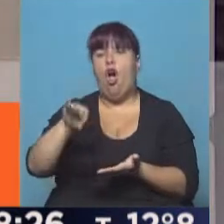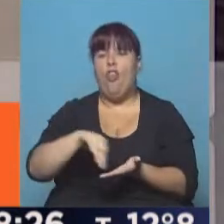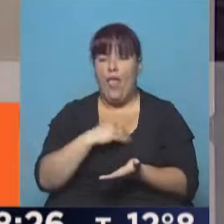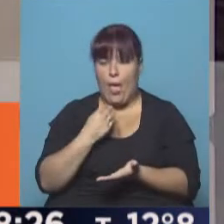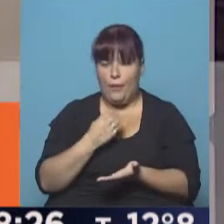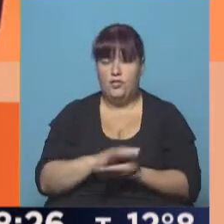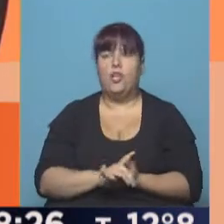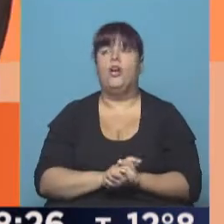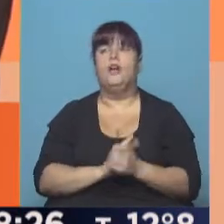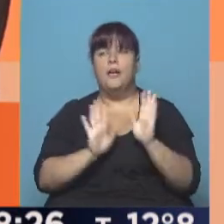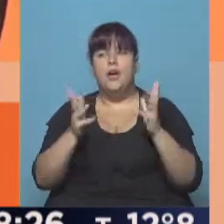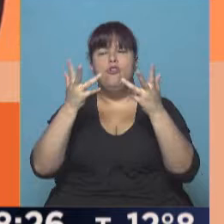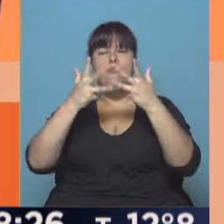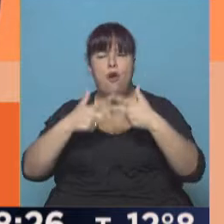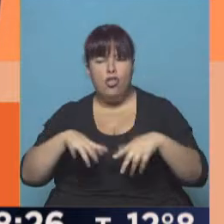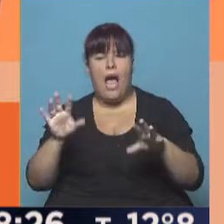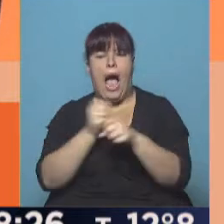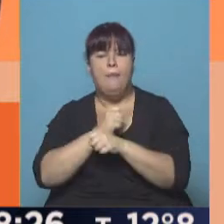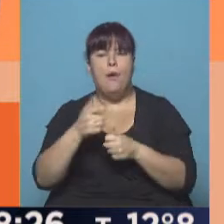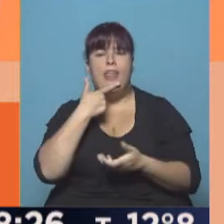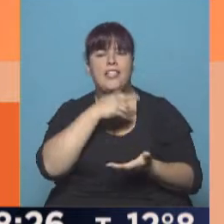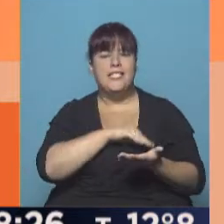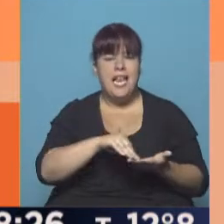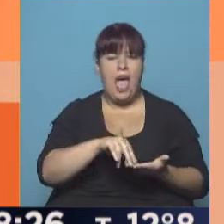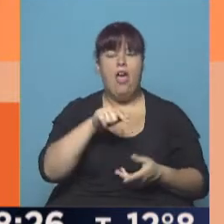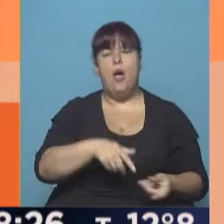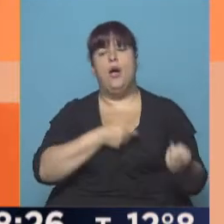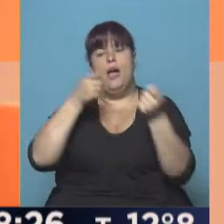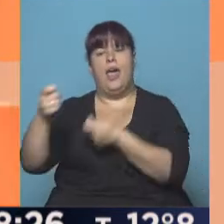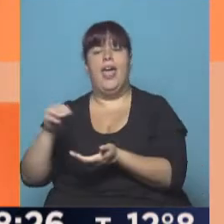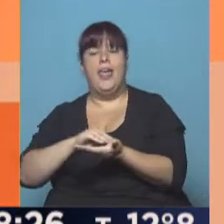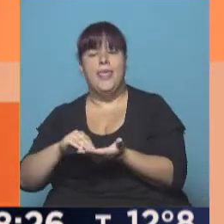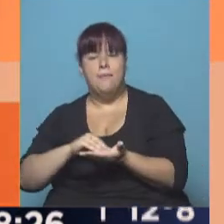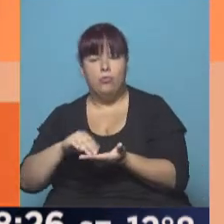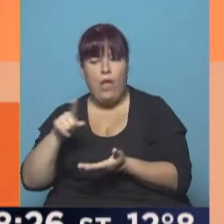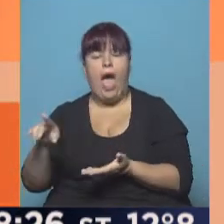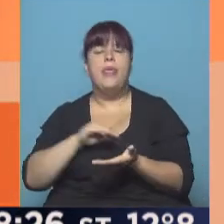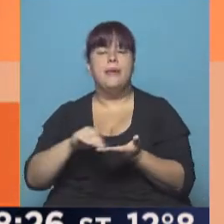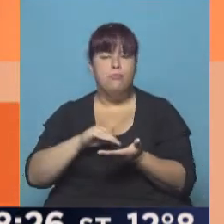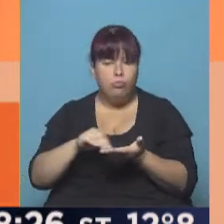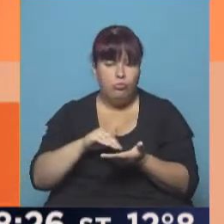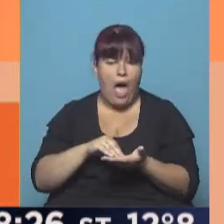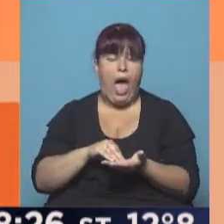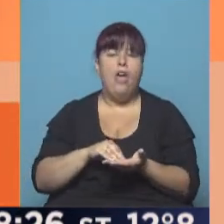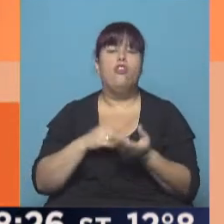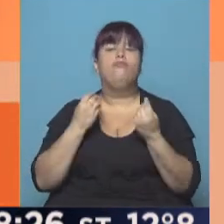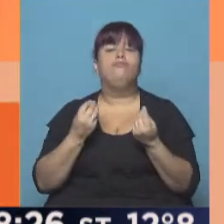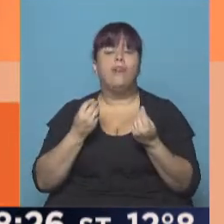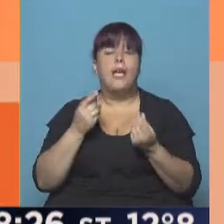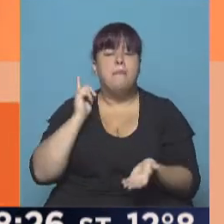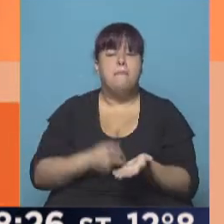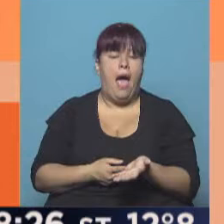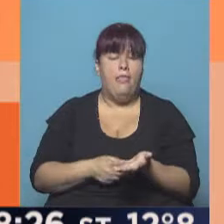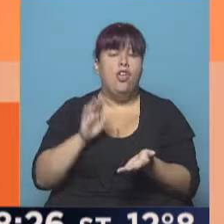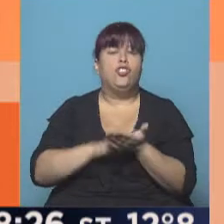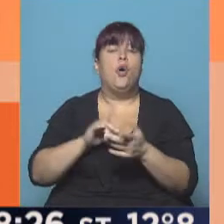de débito. Había un proyecto que se aprobó en la Cámara de Senadores, ese proyecto pasó a la Cámara de Diputados. La Cámara de Diputados, ¿qué es lo que decidió desde el